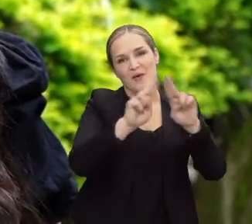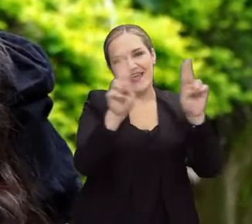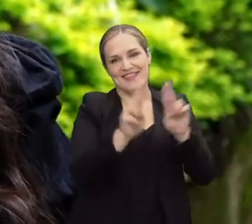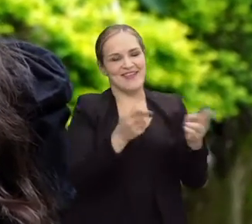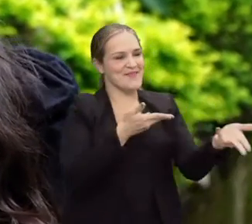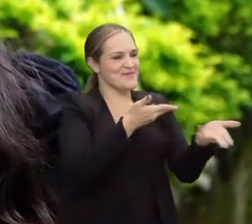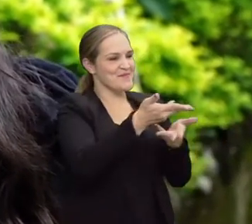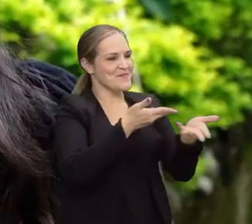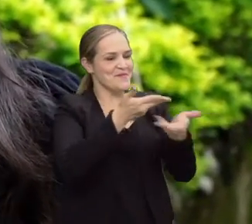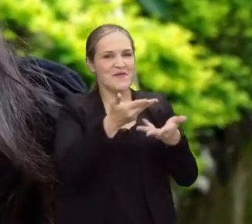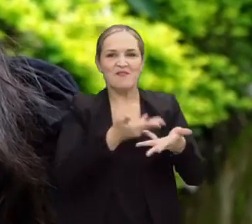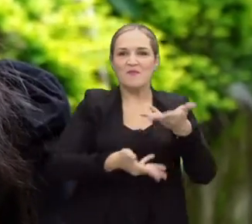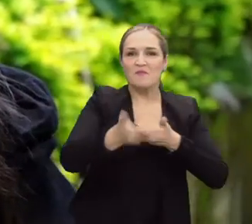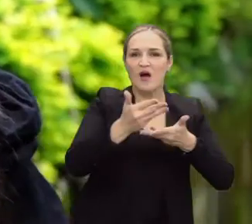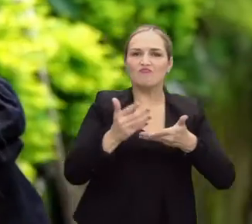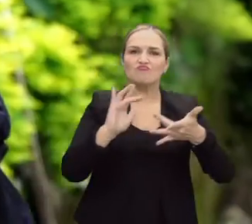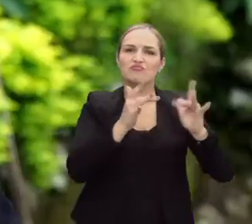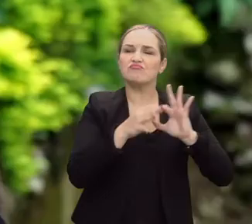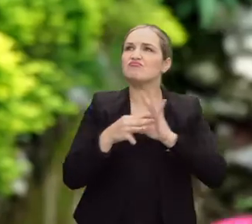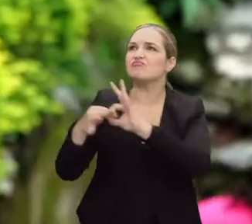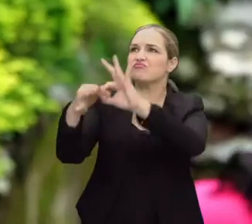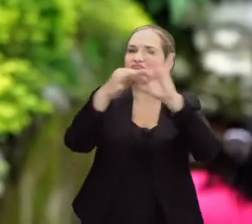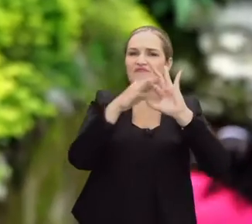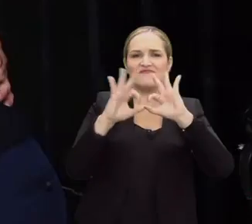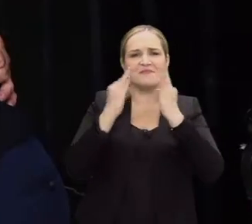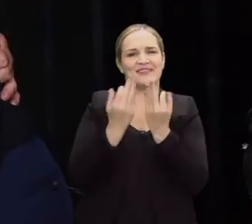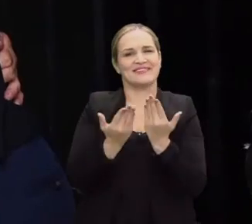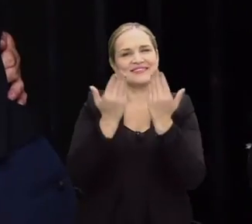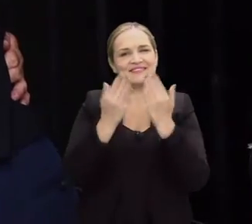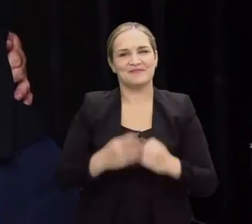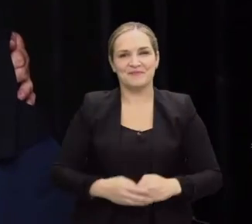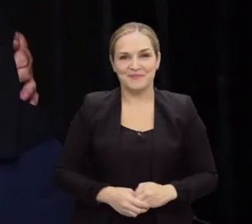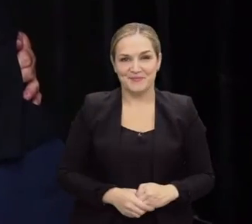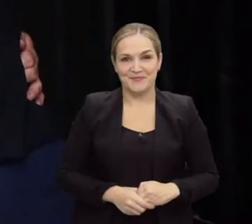gracias a la internet y gracias a que estamos conectados todo el tiempo.